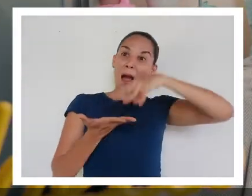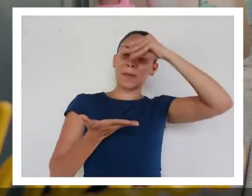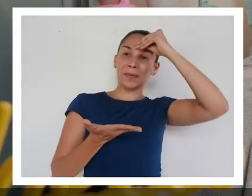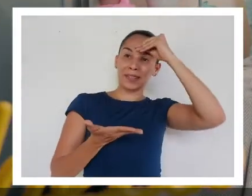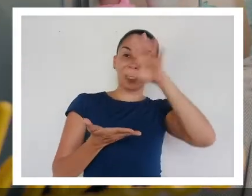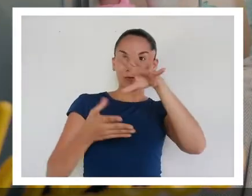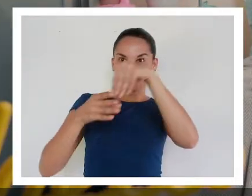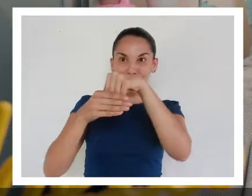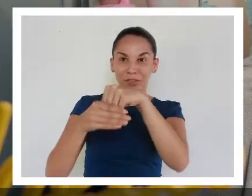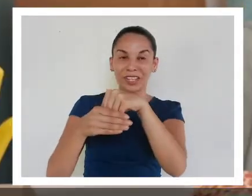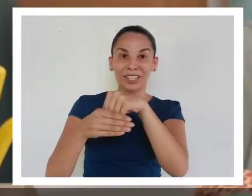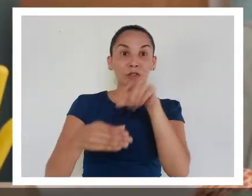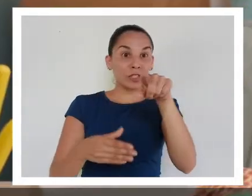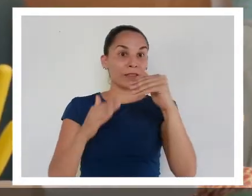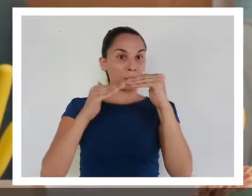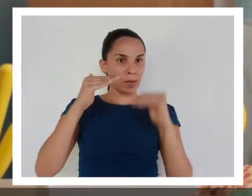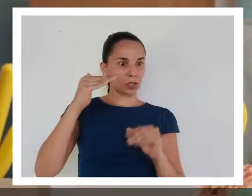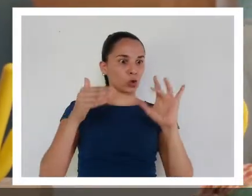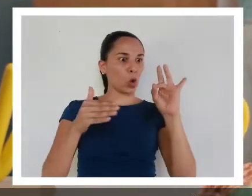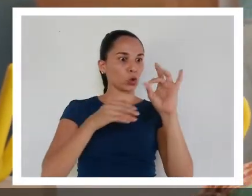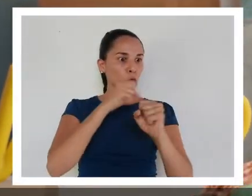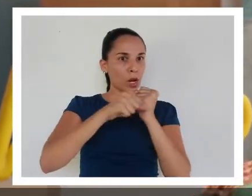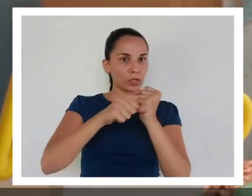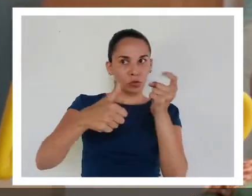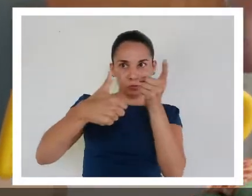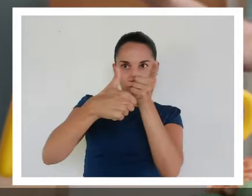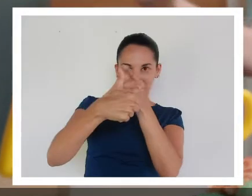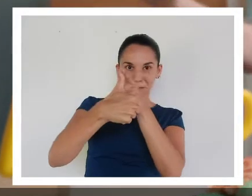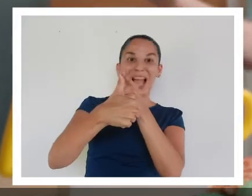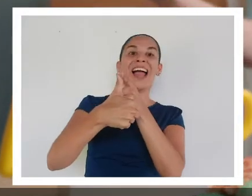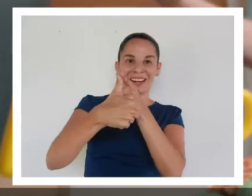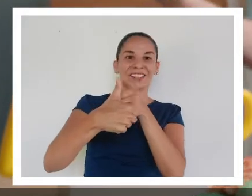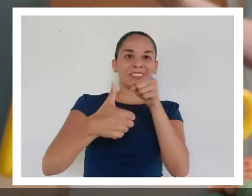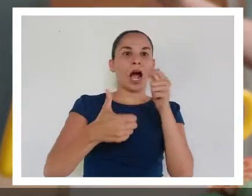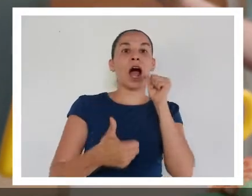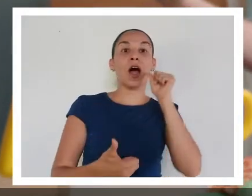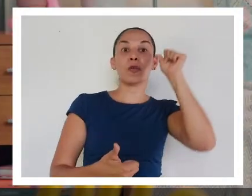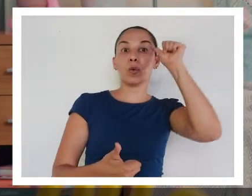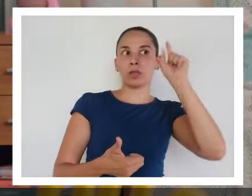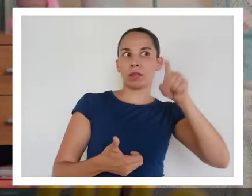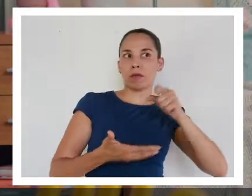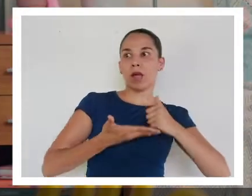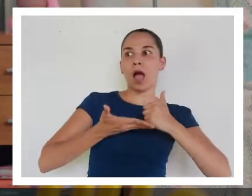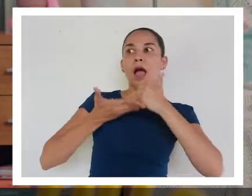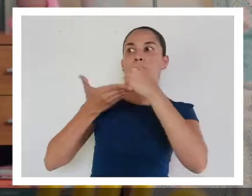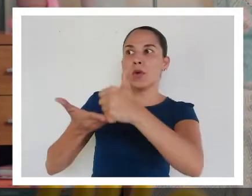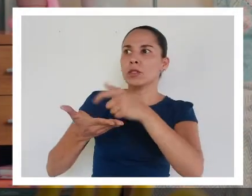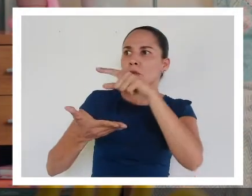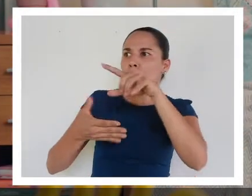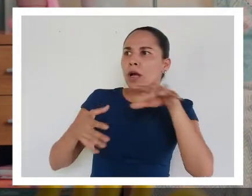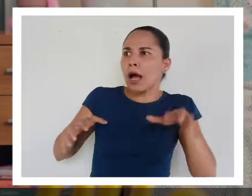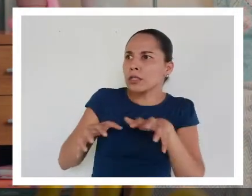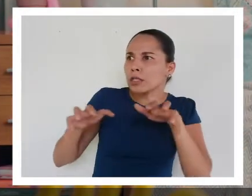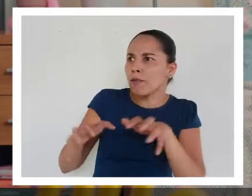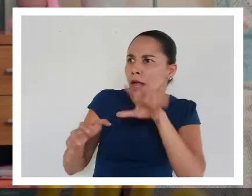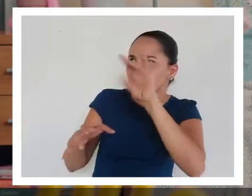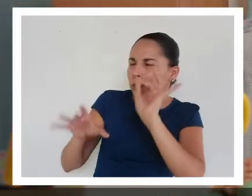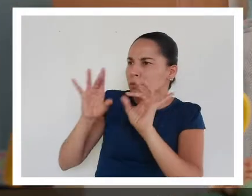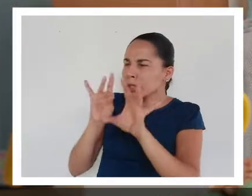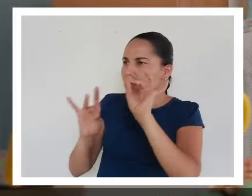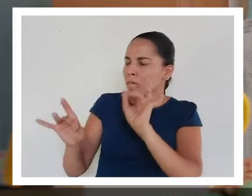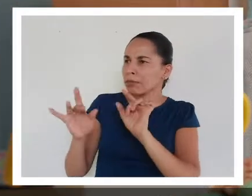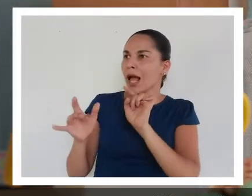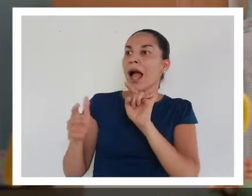tenés menos de 8 años de edad, será necesario que una persona adulta te ayude en las actividades, las cuales irás completando dentro de cada